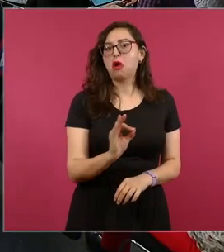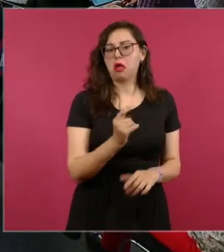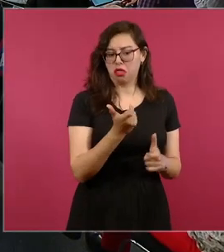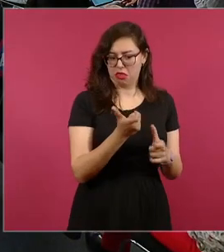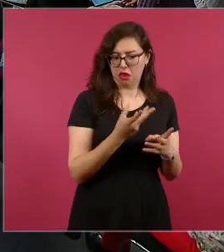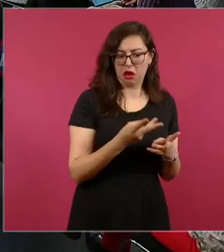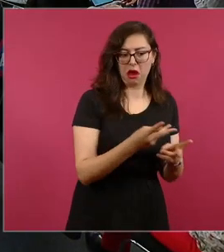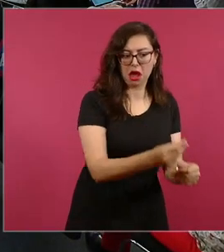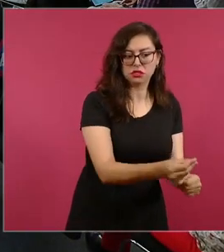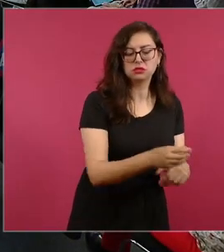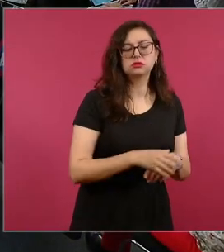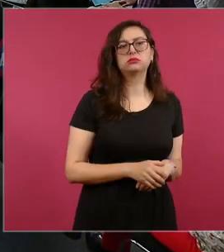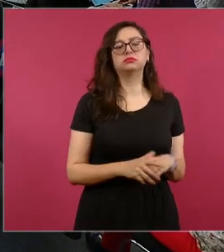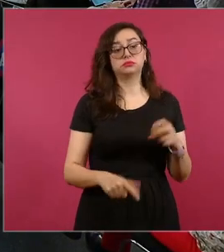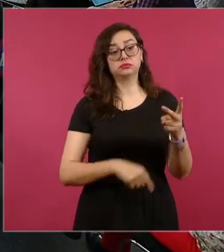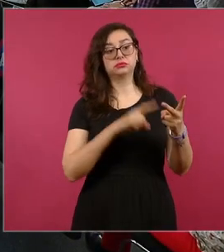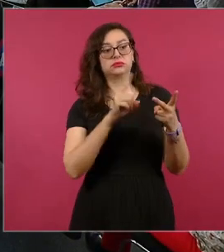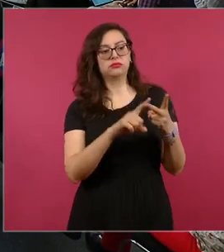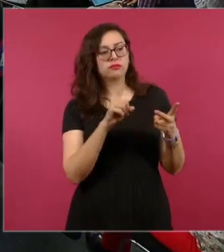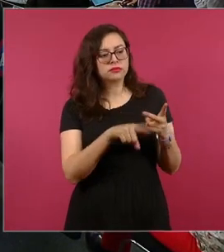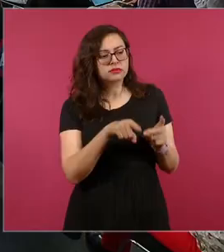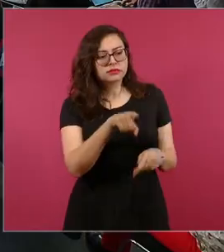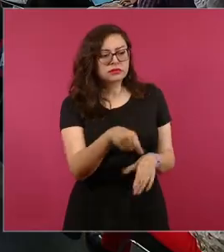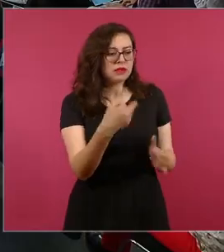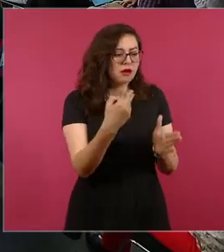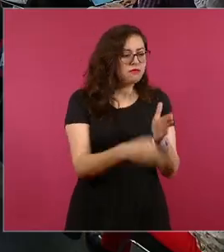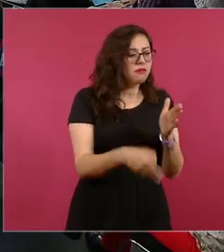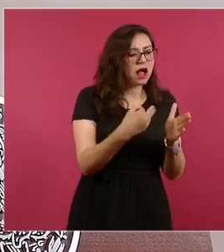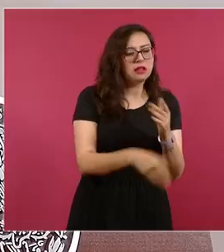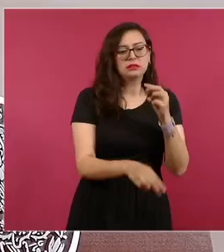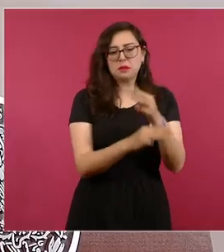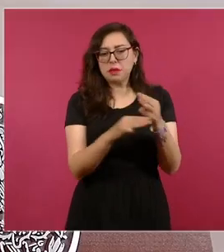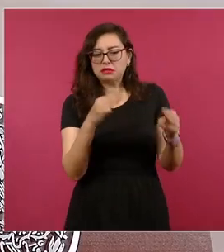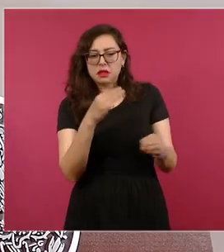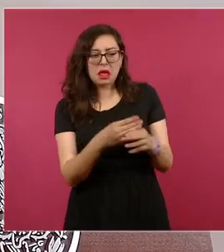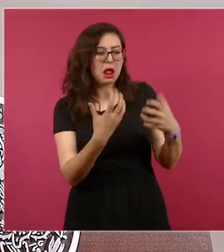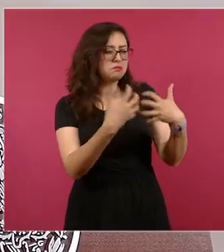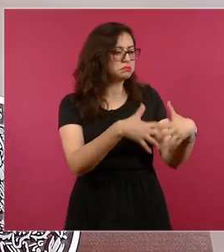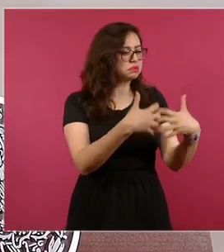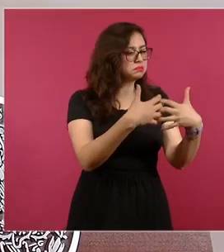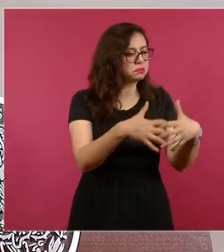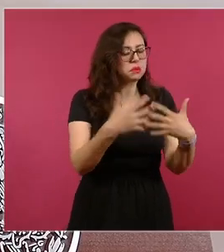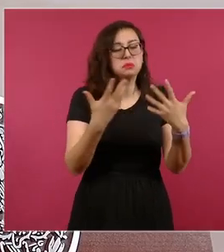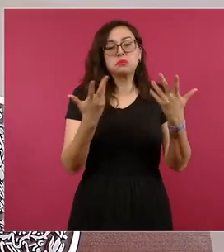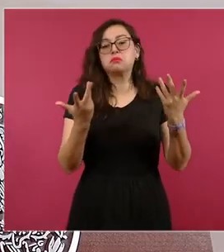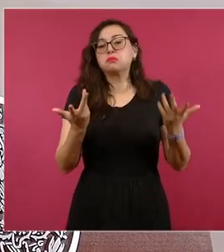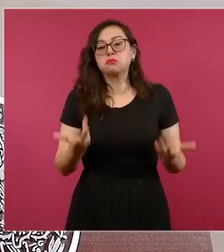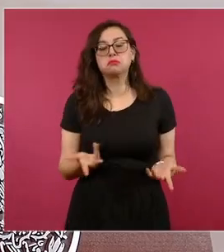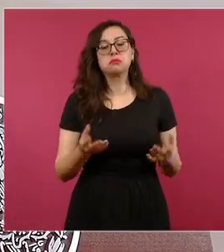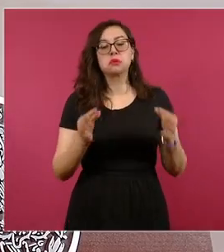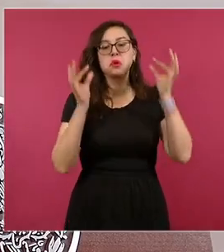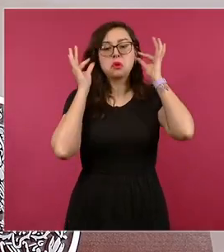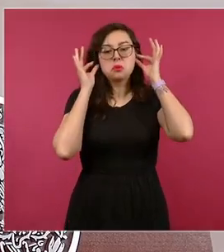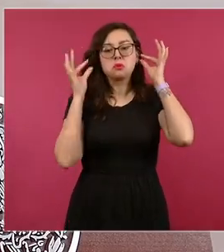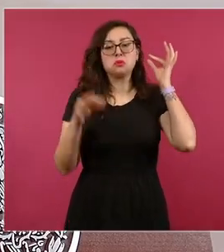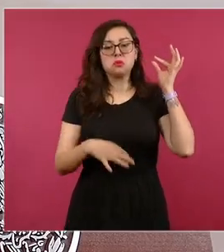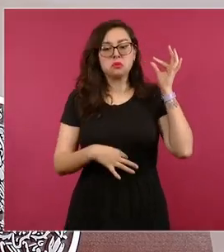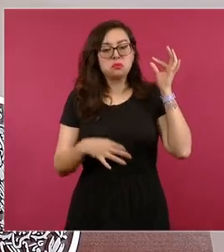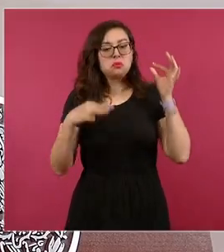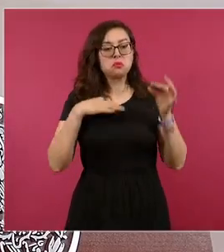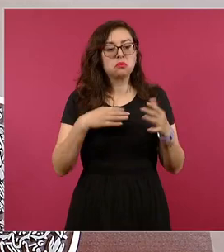por equipamiento médico que se necesite en esos lugares, desde un estetoscopio, una